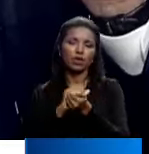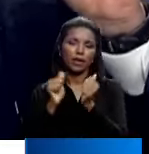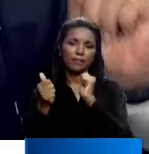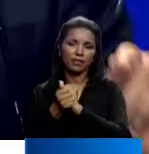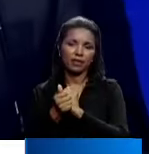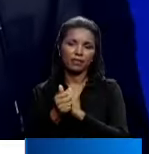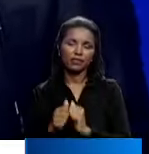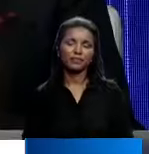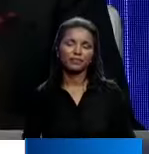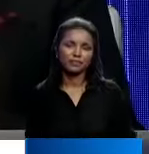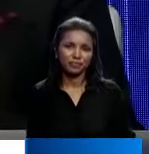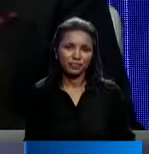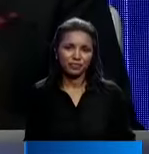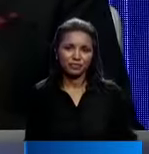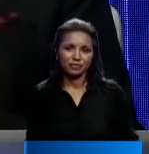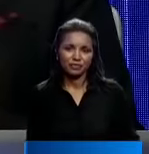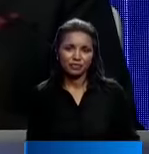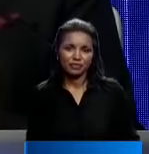cambiamos y lo cambiamos bien.